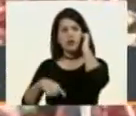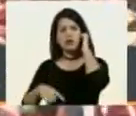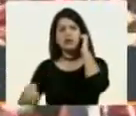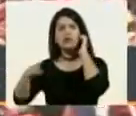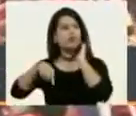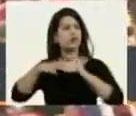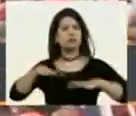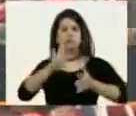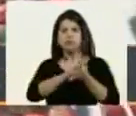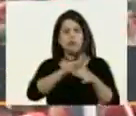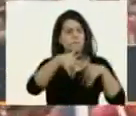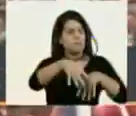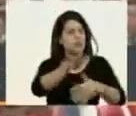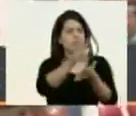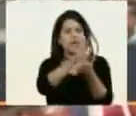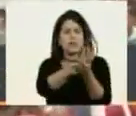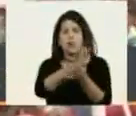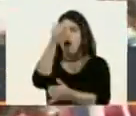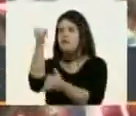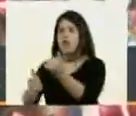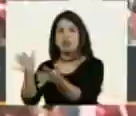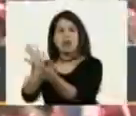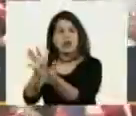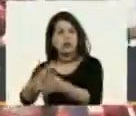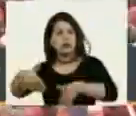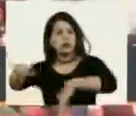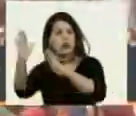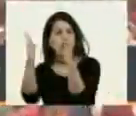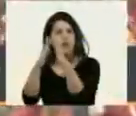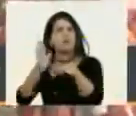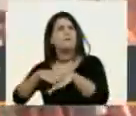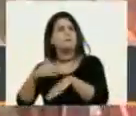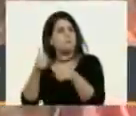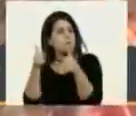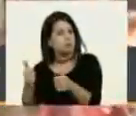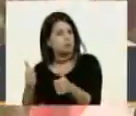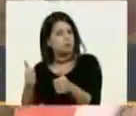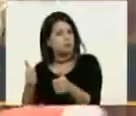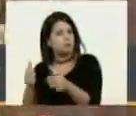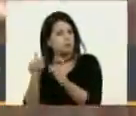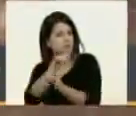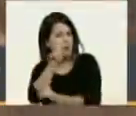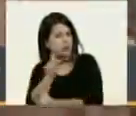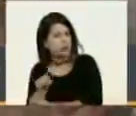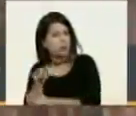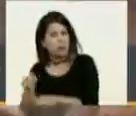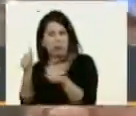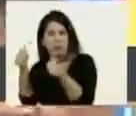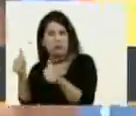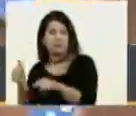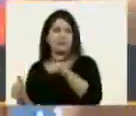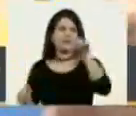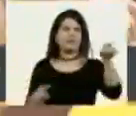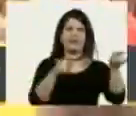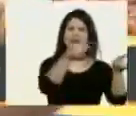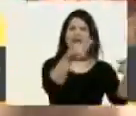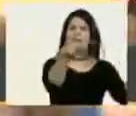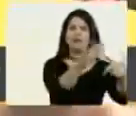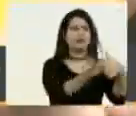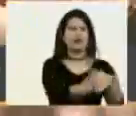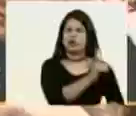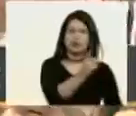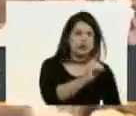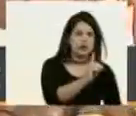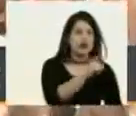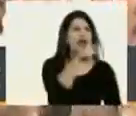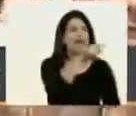en paz? Es una pregunta que hay que hacerse. ¿Por qué en las manifestaciones de ellos nadie es capaz de montarse en una tarima, dirigirle un mensaje